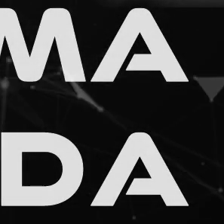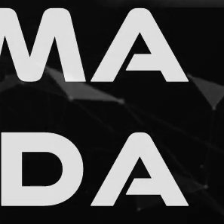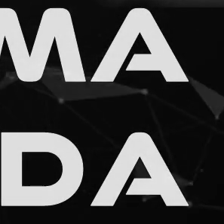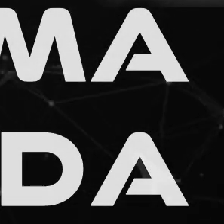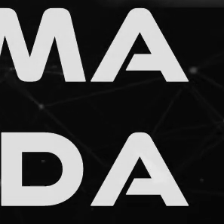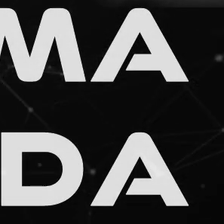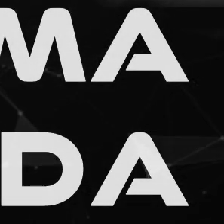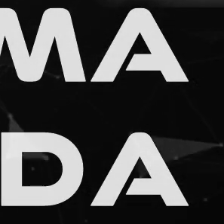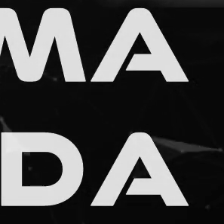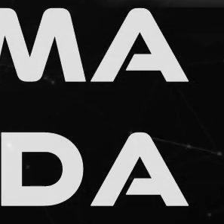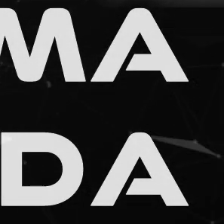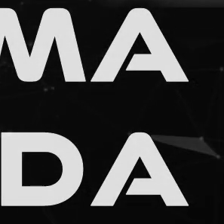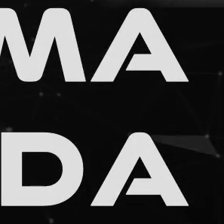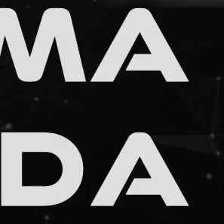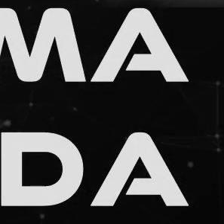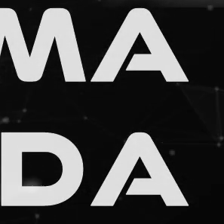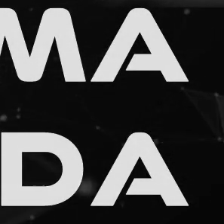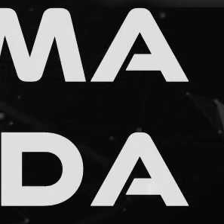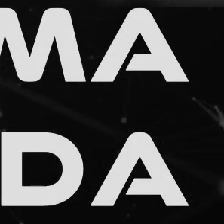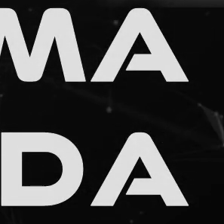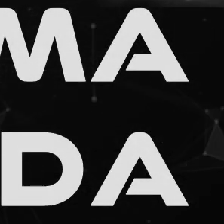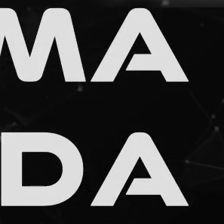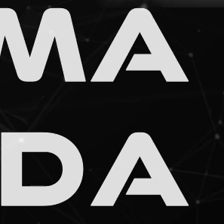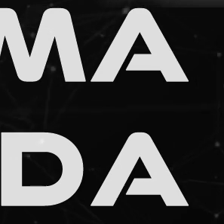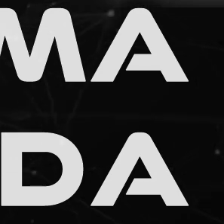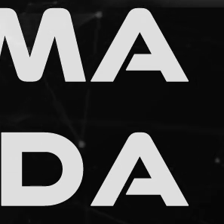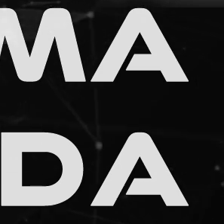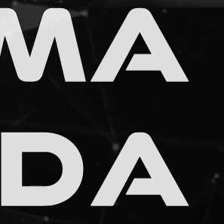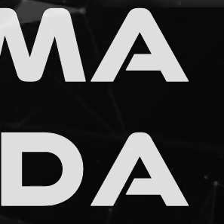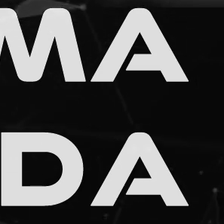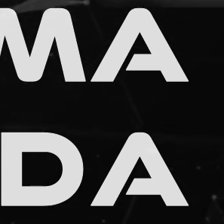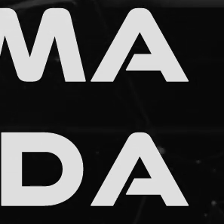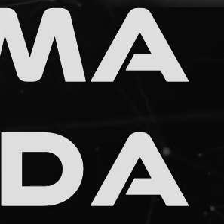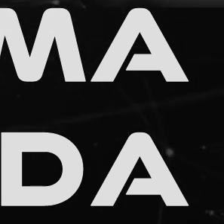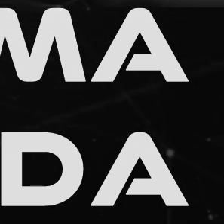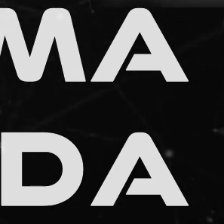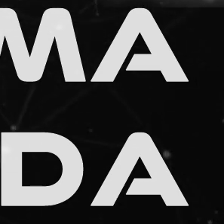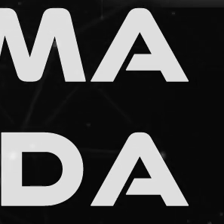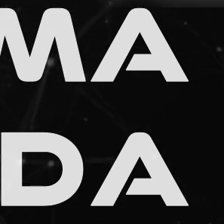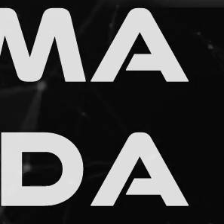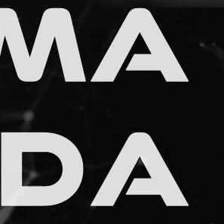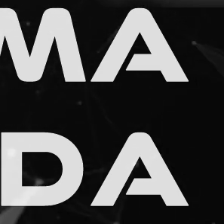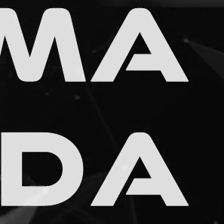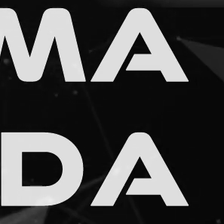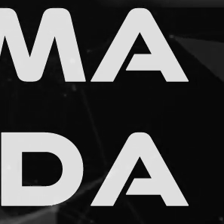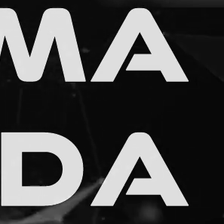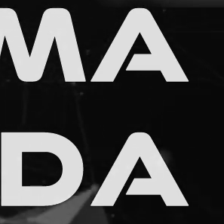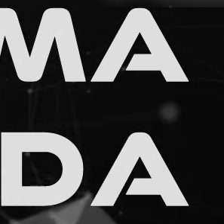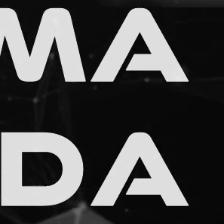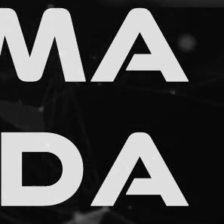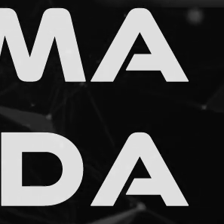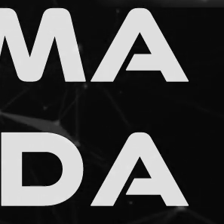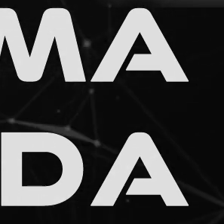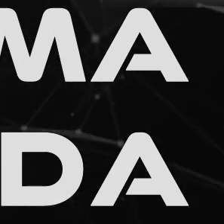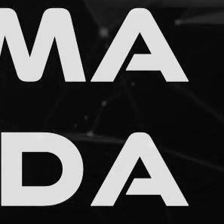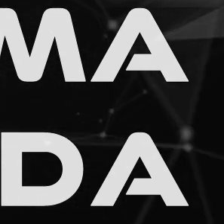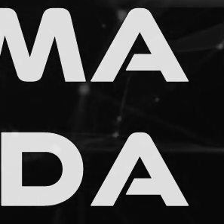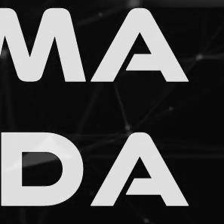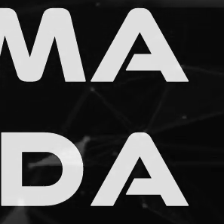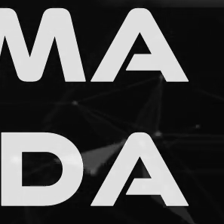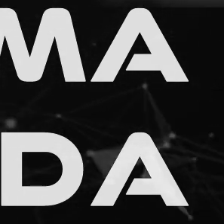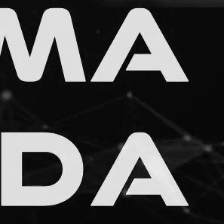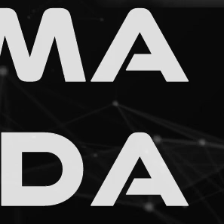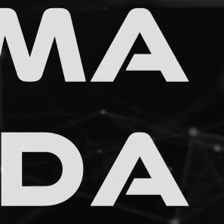Mantente informado y visita nuestra cuenta de Twitter, @escuchadiario, donde podrás encontrar notas destacadas y lo más reciente de